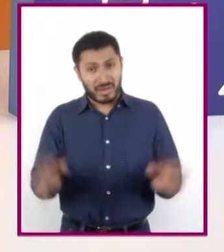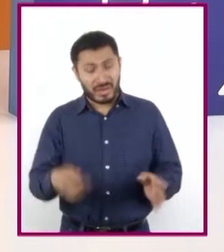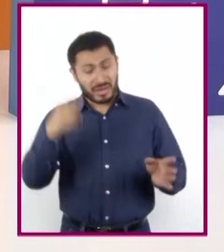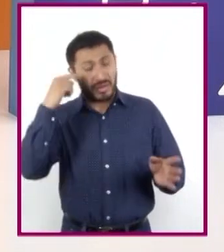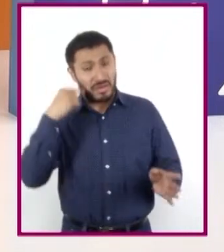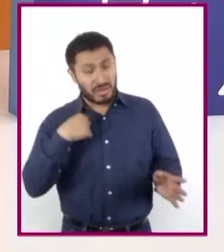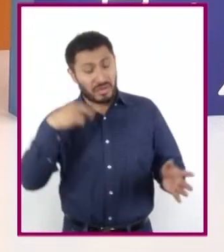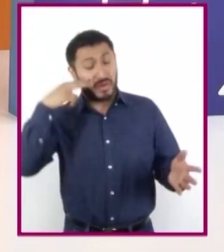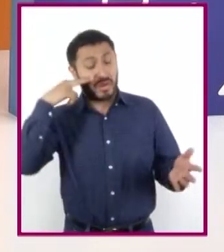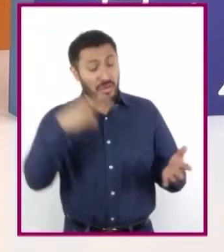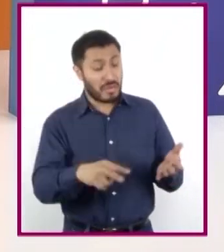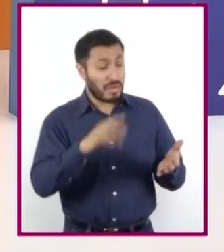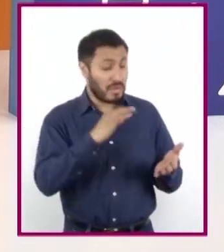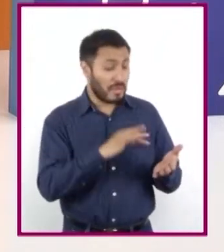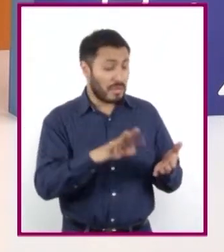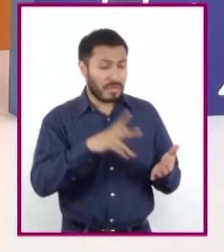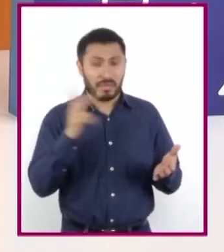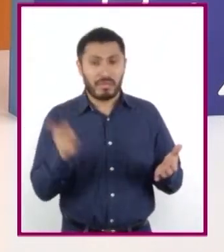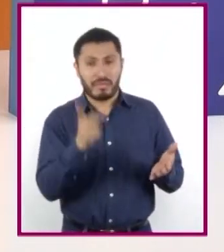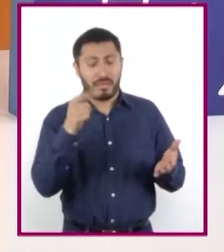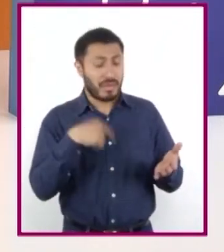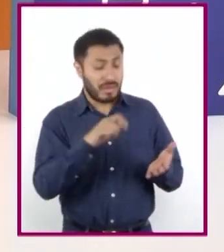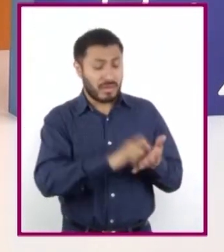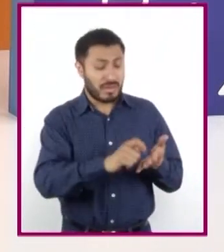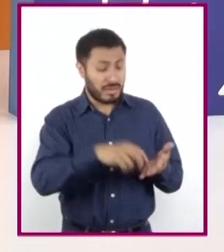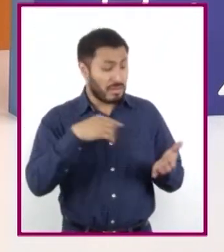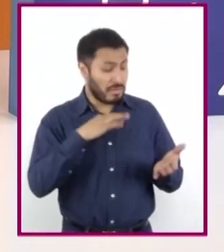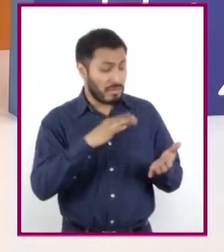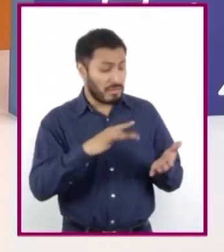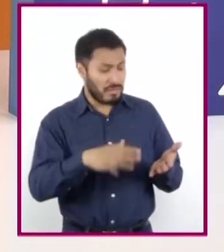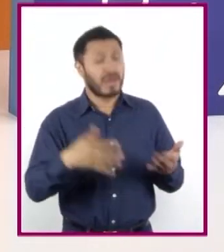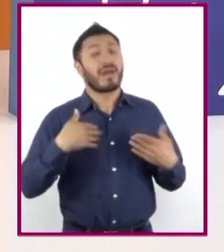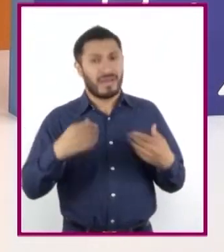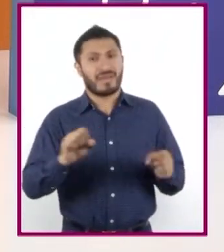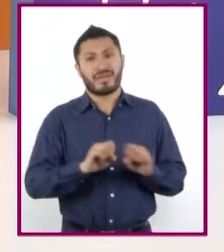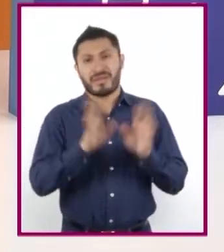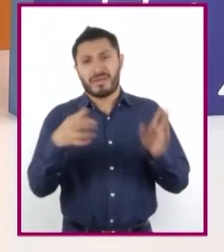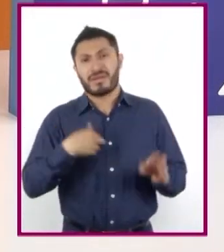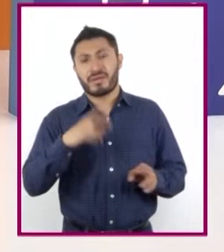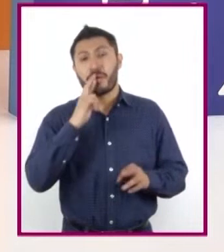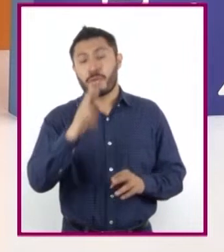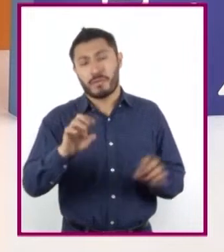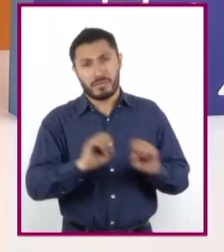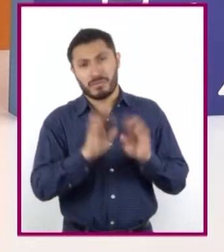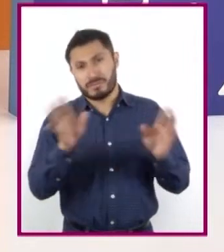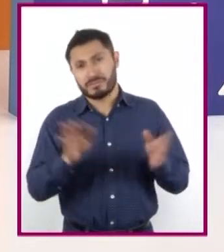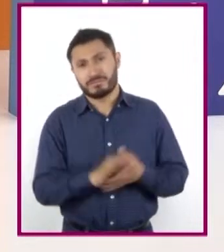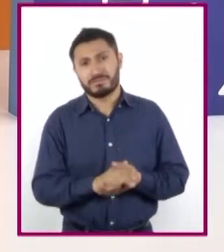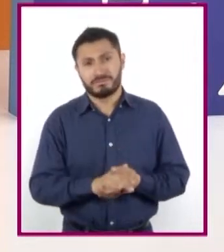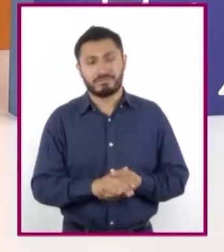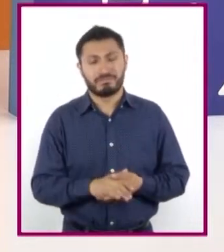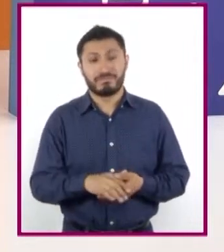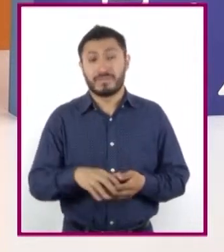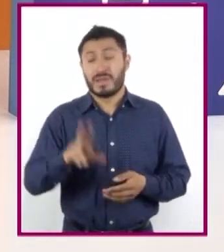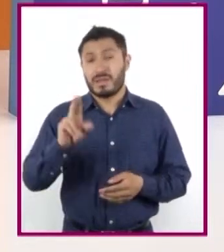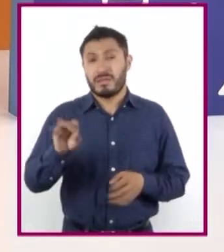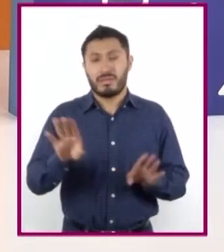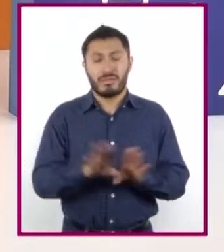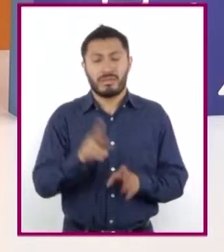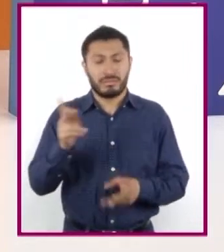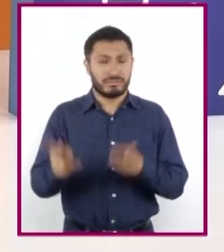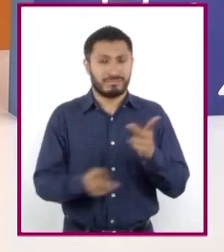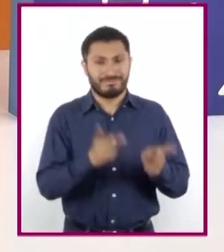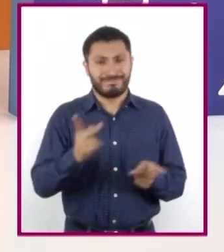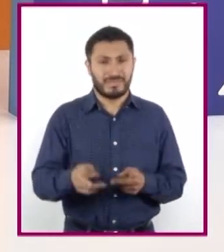Además, ser pertinentes de acuerdo con la época de estudio. Evitar hacer preguntas que puedan